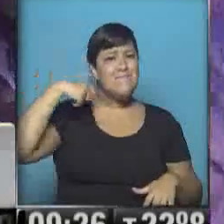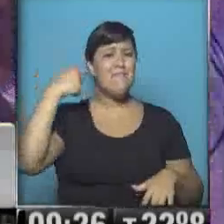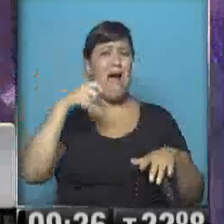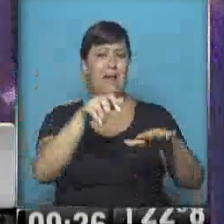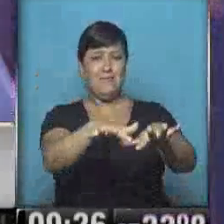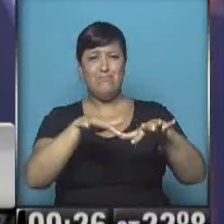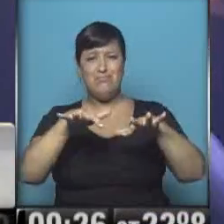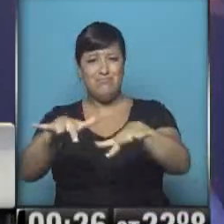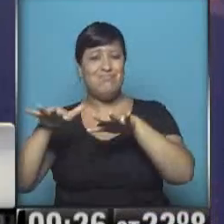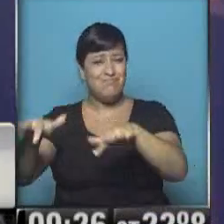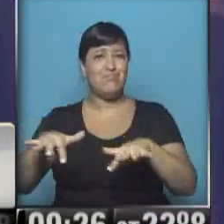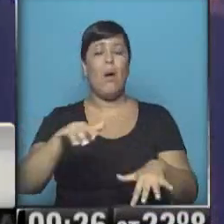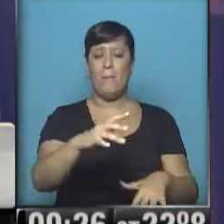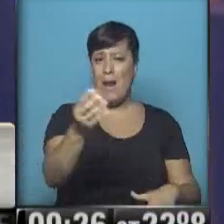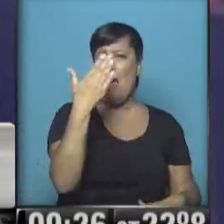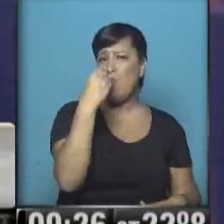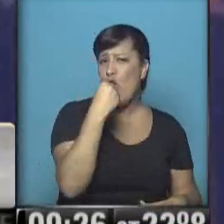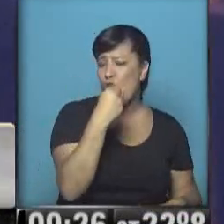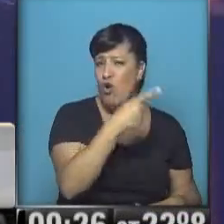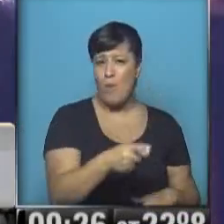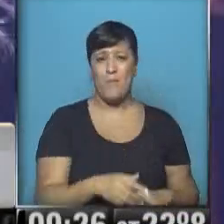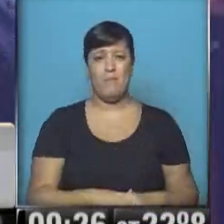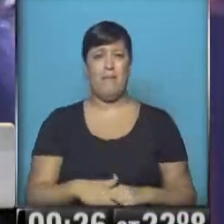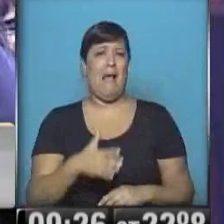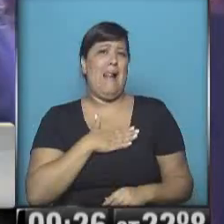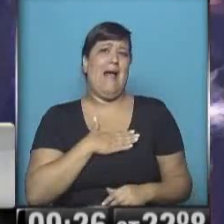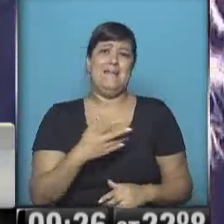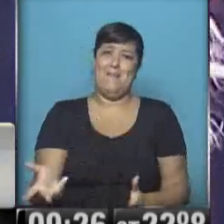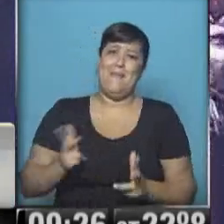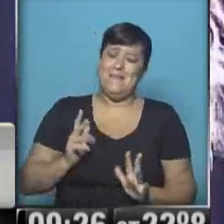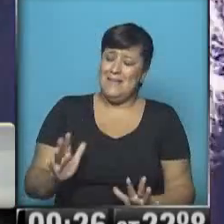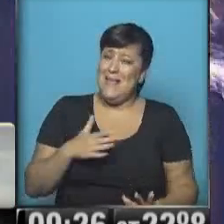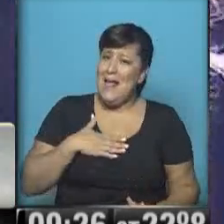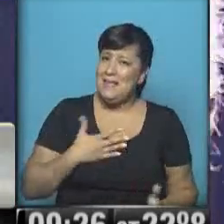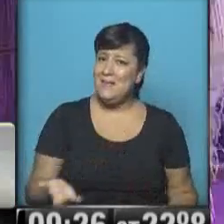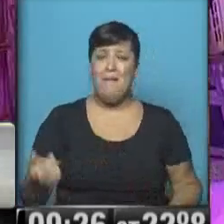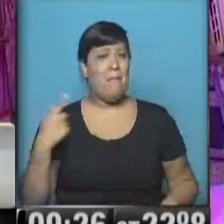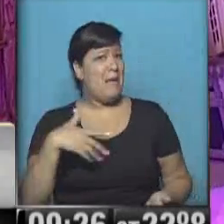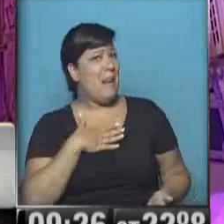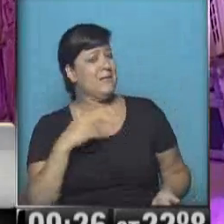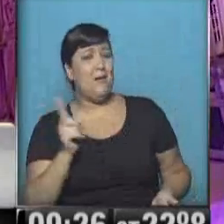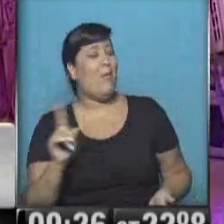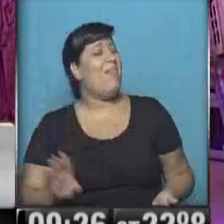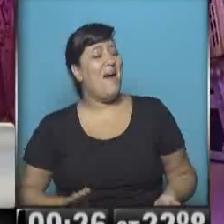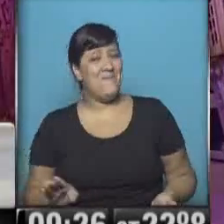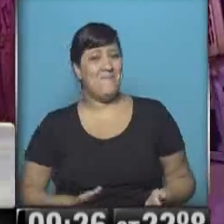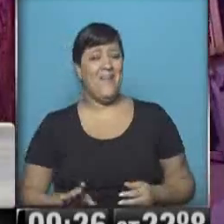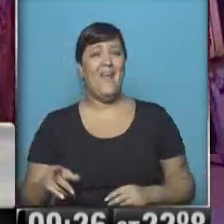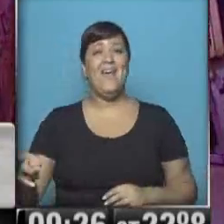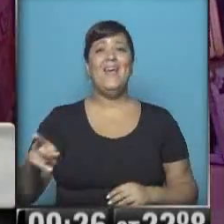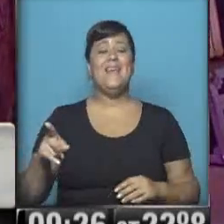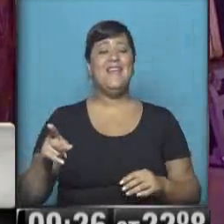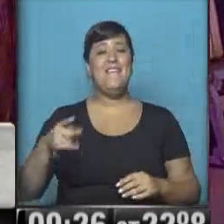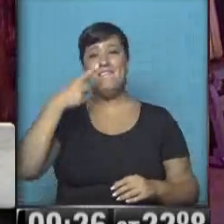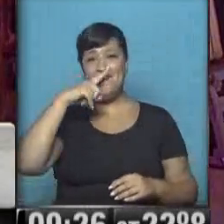para poder degustar de chivos. No me lo nombre así porque me da lástima. Y el cierre, no, a mí no me da ninguna lástima, me da hambre. Y el cierre